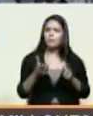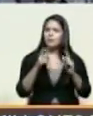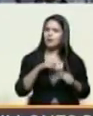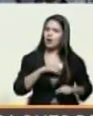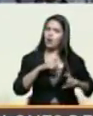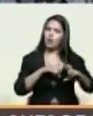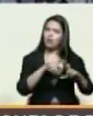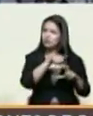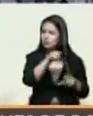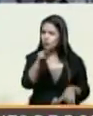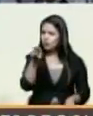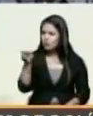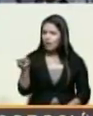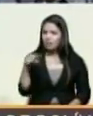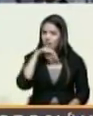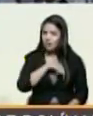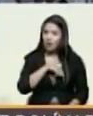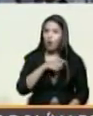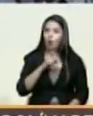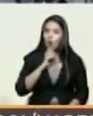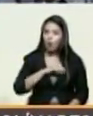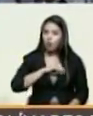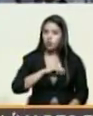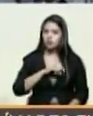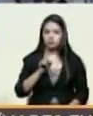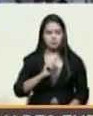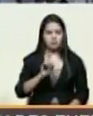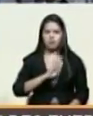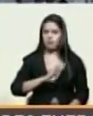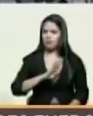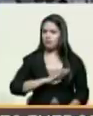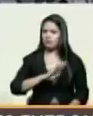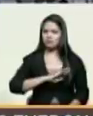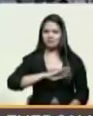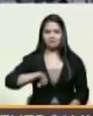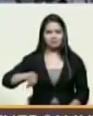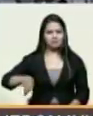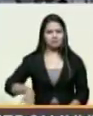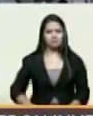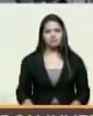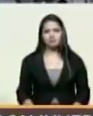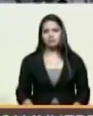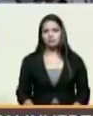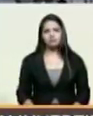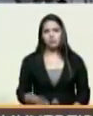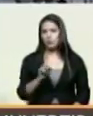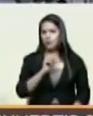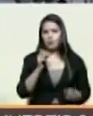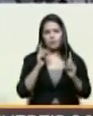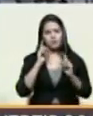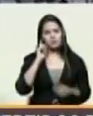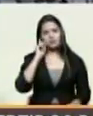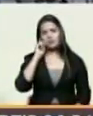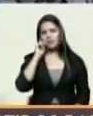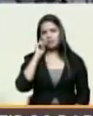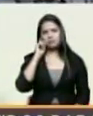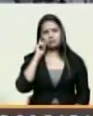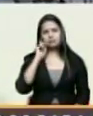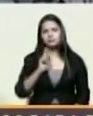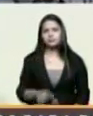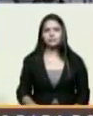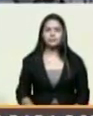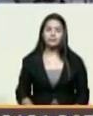corazón de ninguno de ustedes se cultive el odio. No permitan. Además,